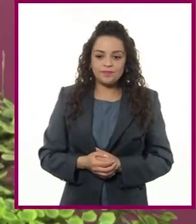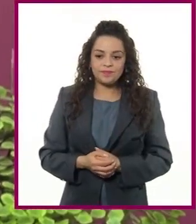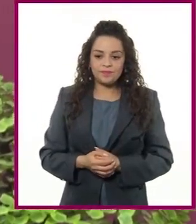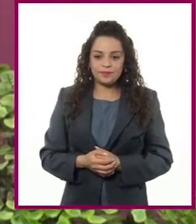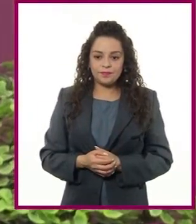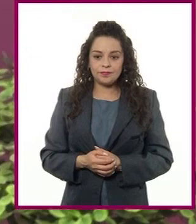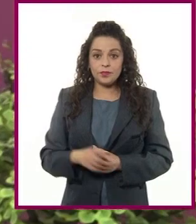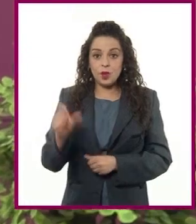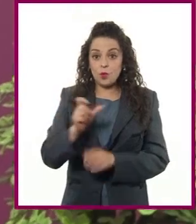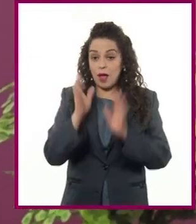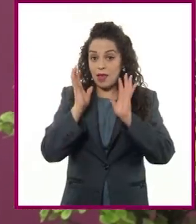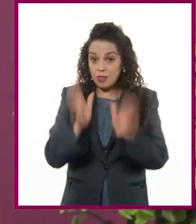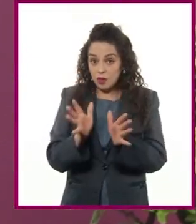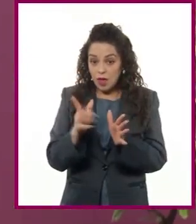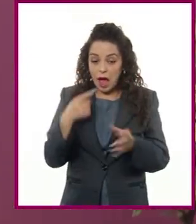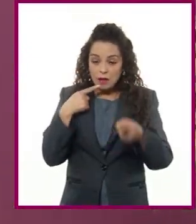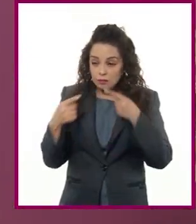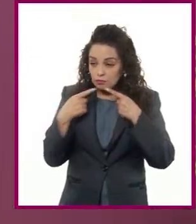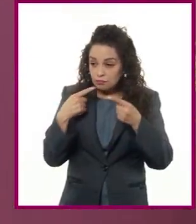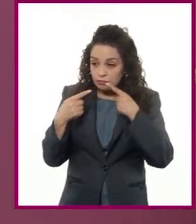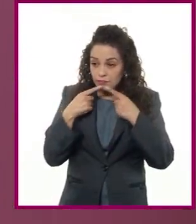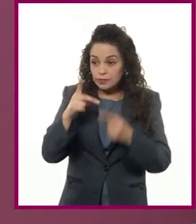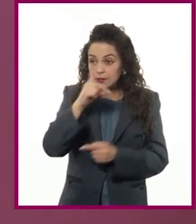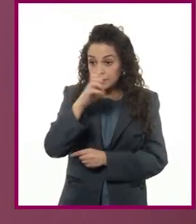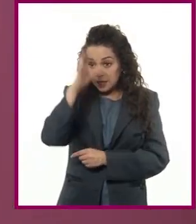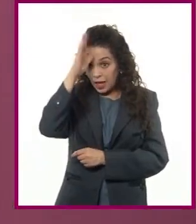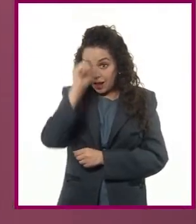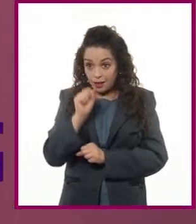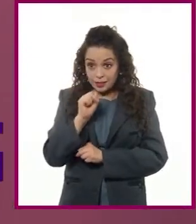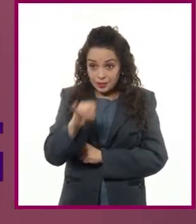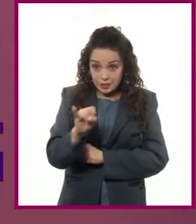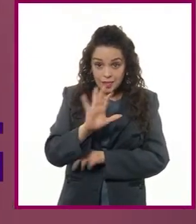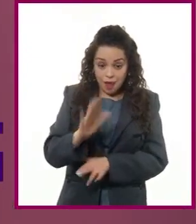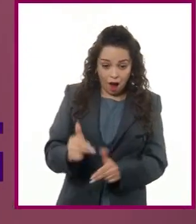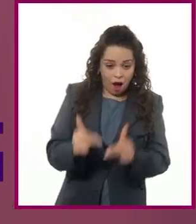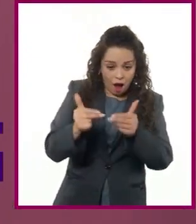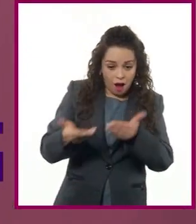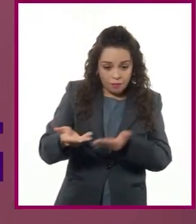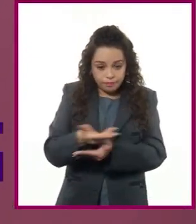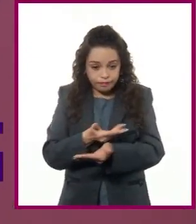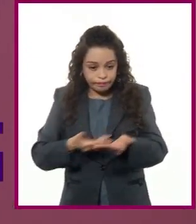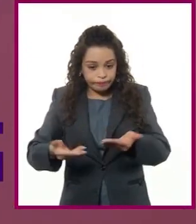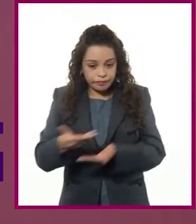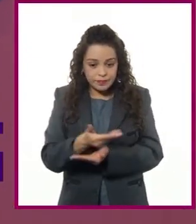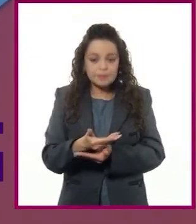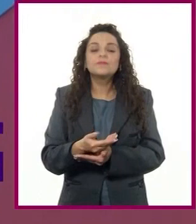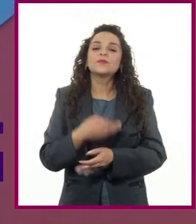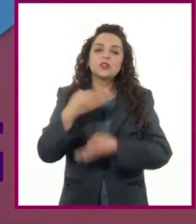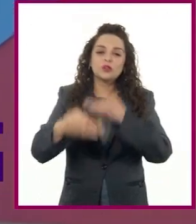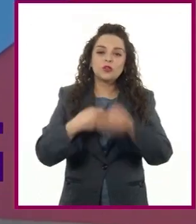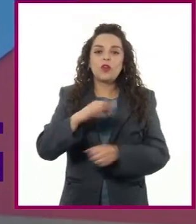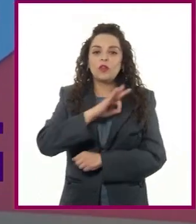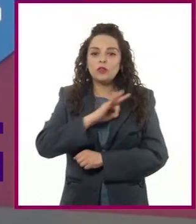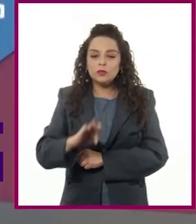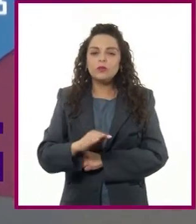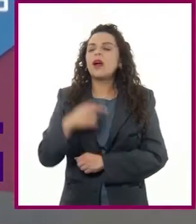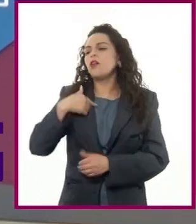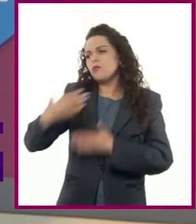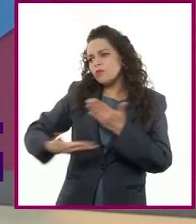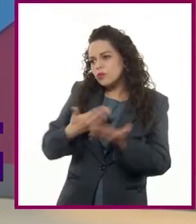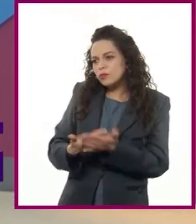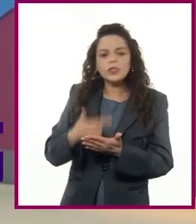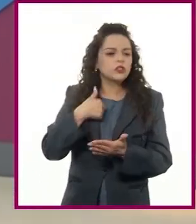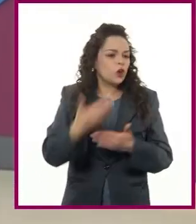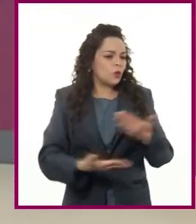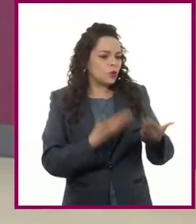una negociación, consensuar implica ayudar a que las partes vayan construyendo propuestas para lograr lo